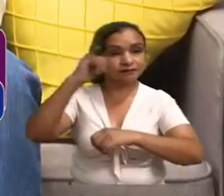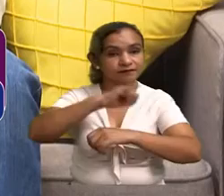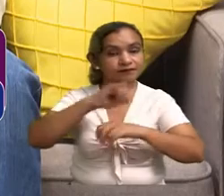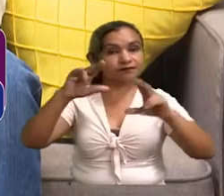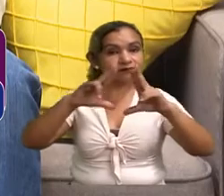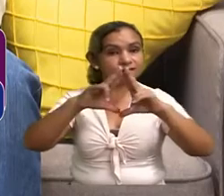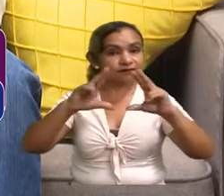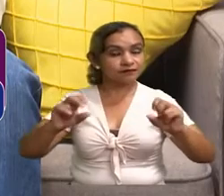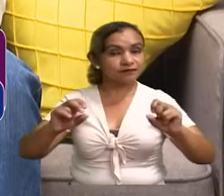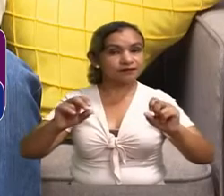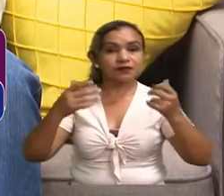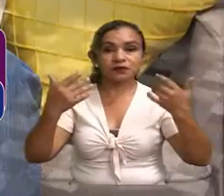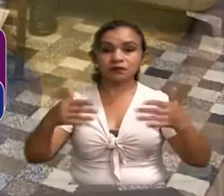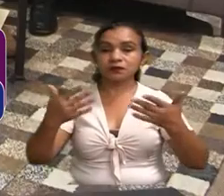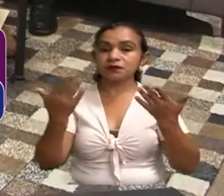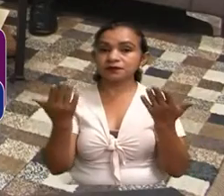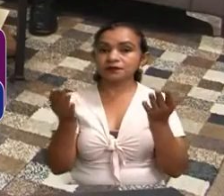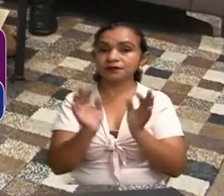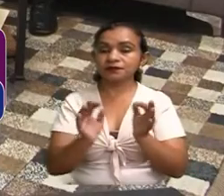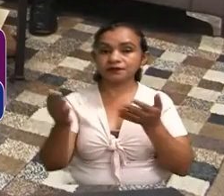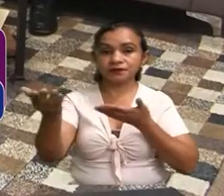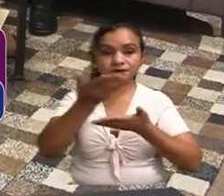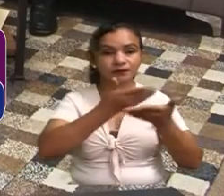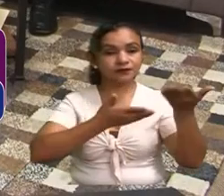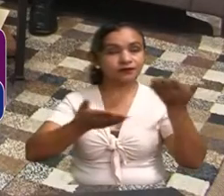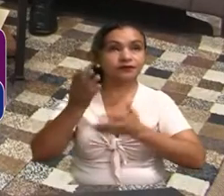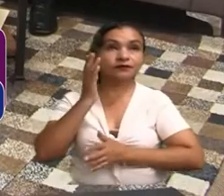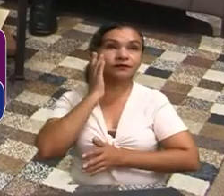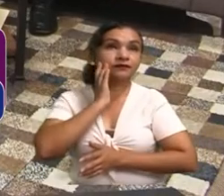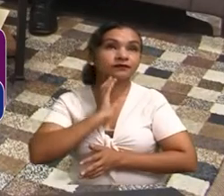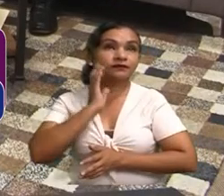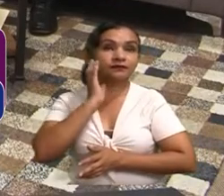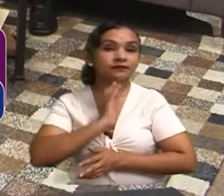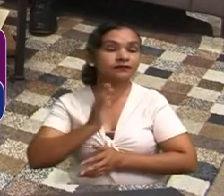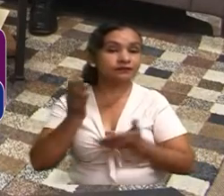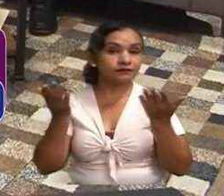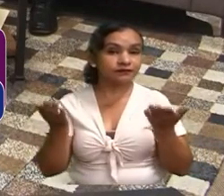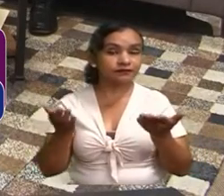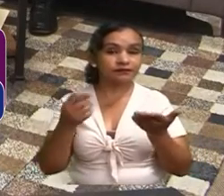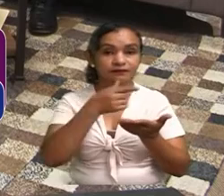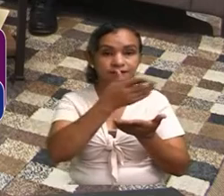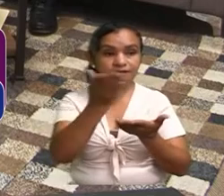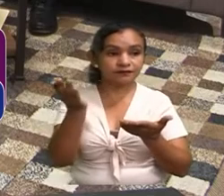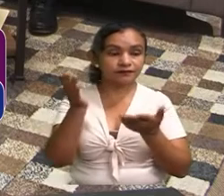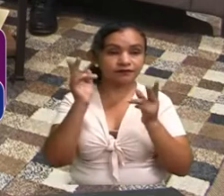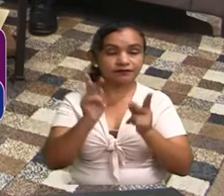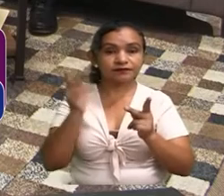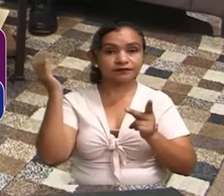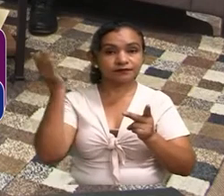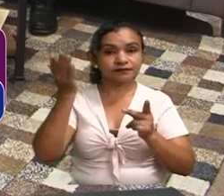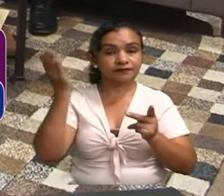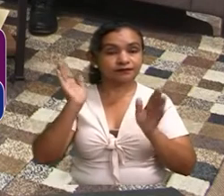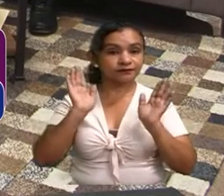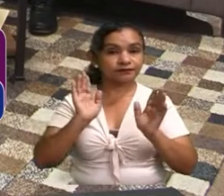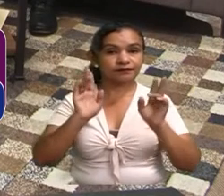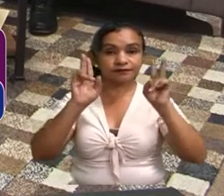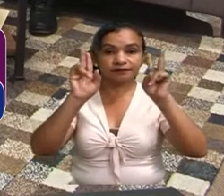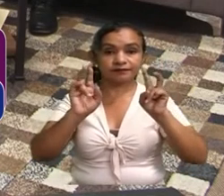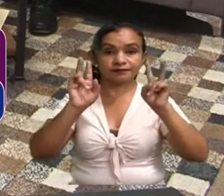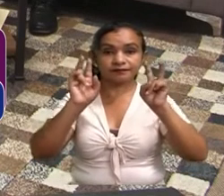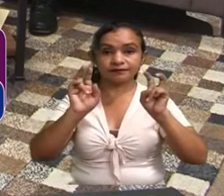un espacio de enriquecimiento, en principio para compartir nuestra experiencia, pero vaya, lo que usted ha dicho y los conferencistas también, es decir, los temas van a ser